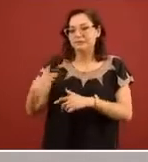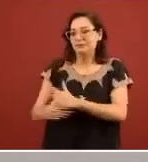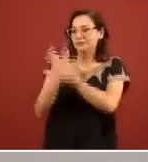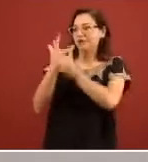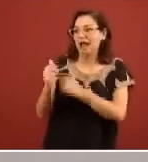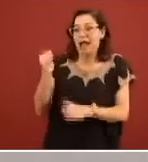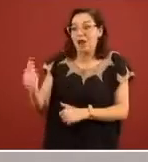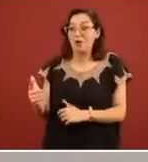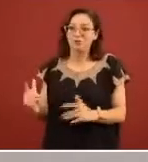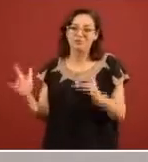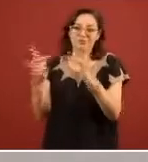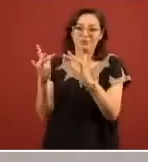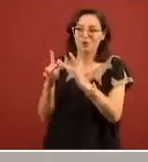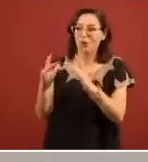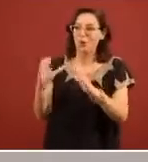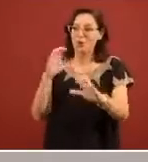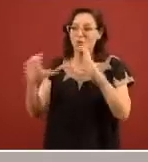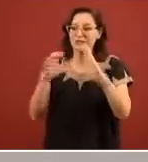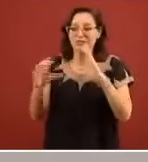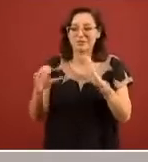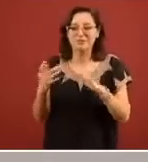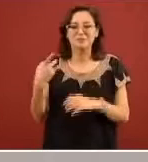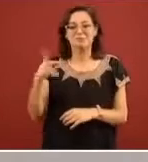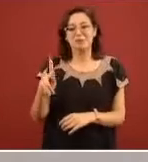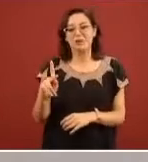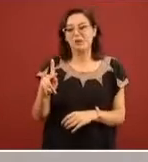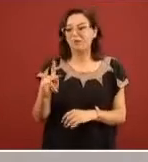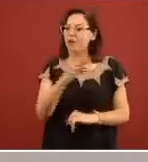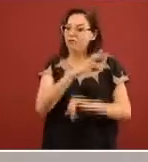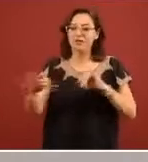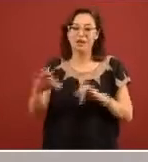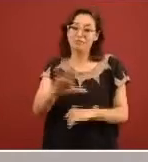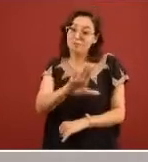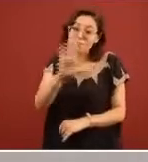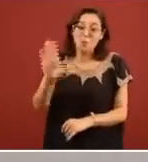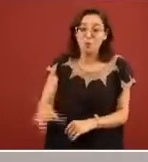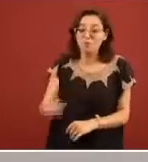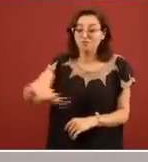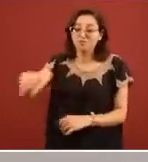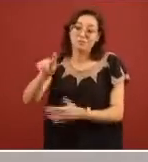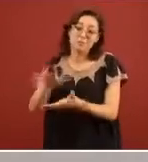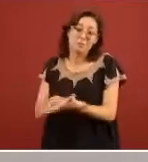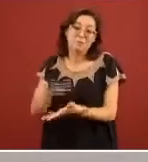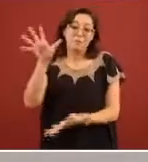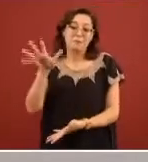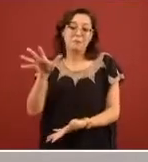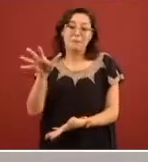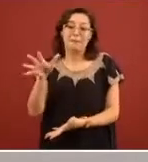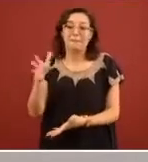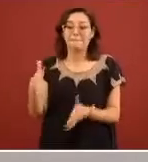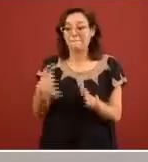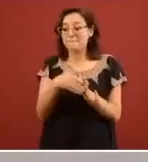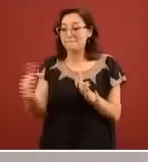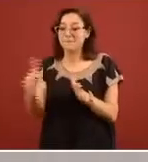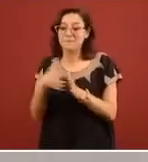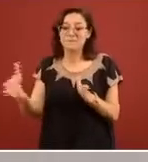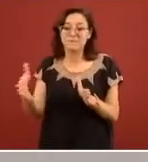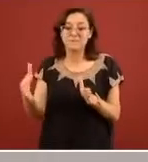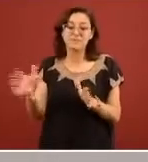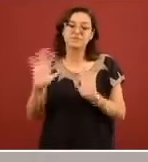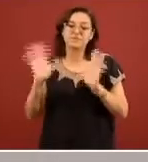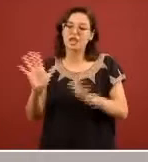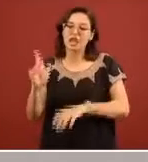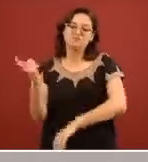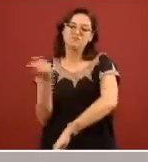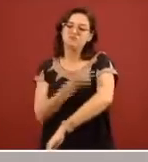sus familiares. Aunque la muerte finalmente de la mayoría de estos llega en unos momentos en que ya están